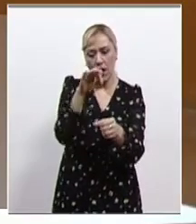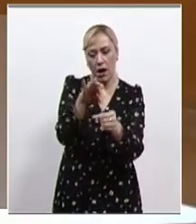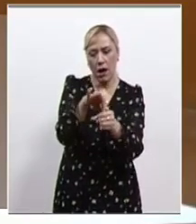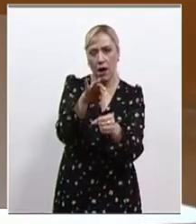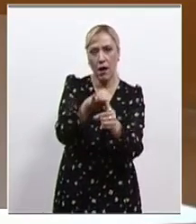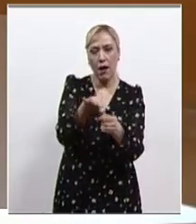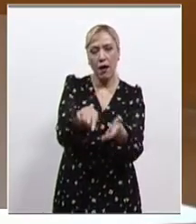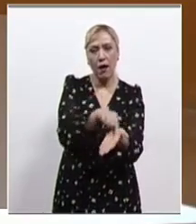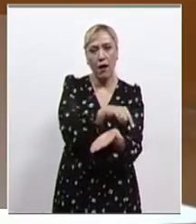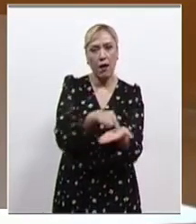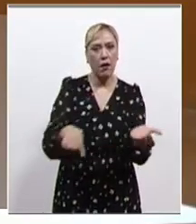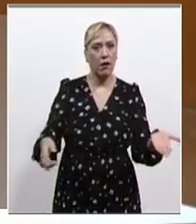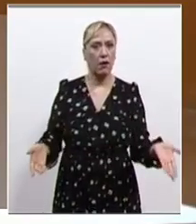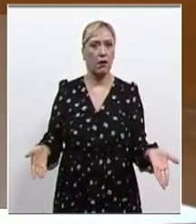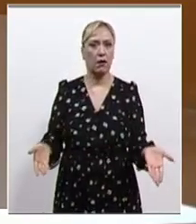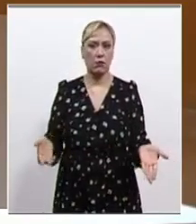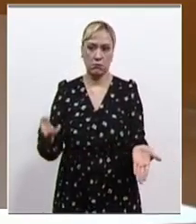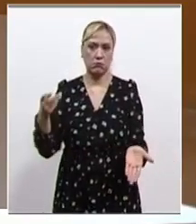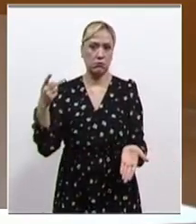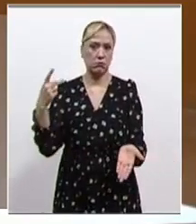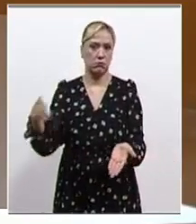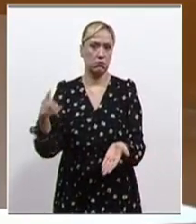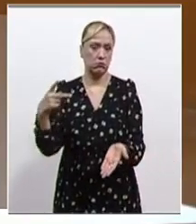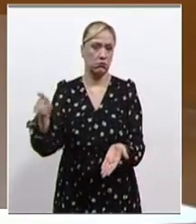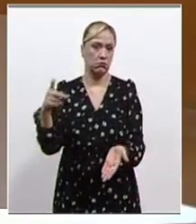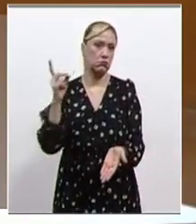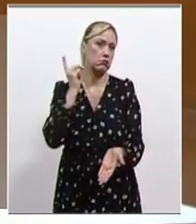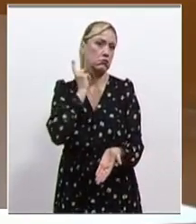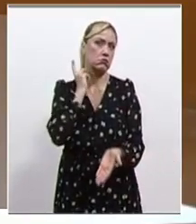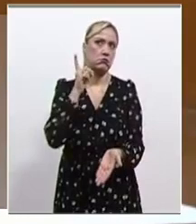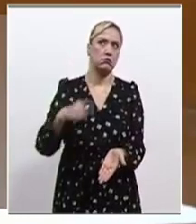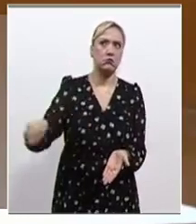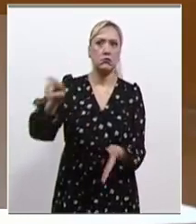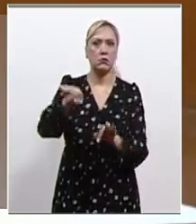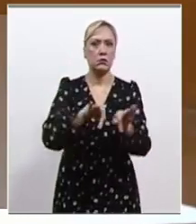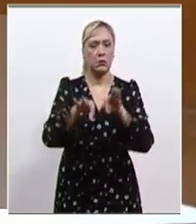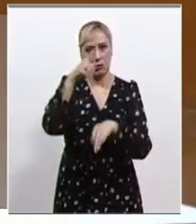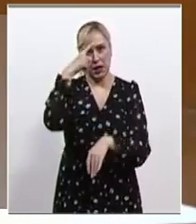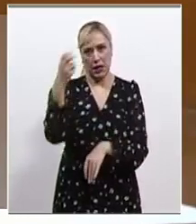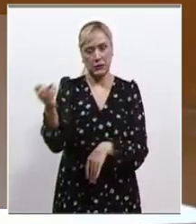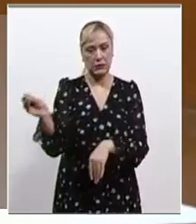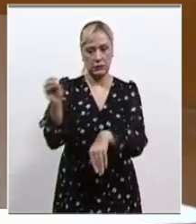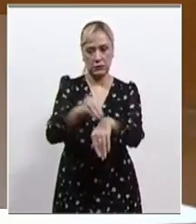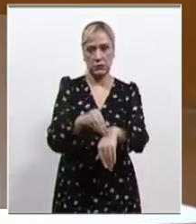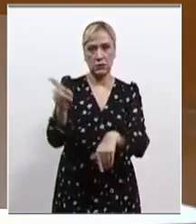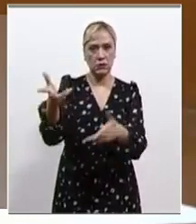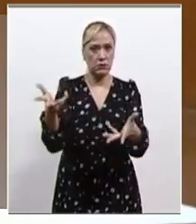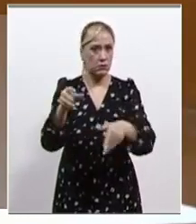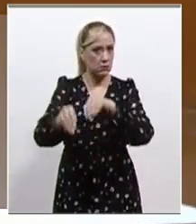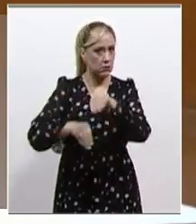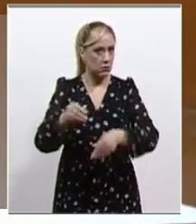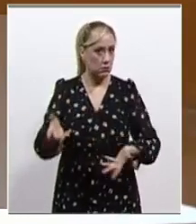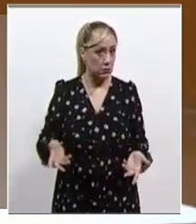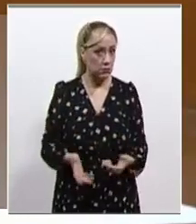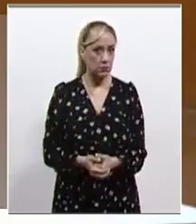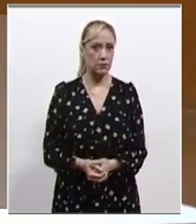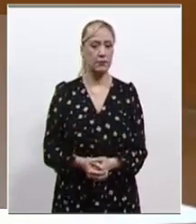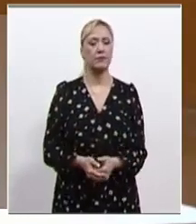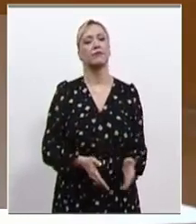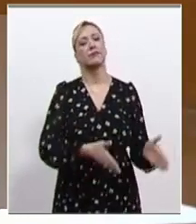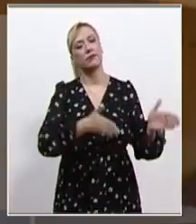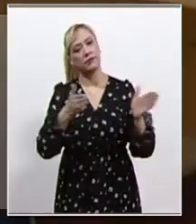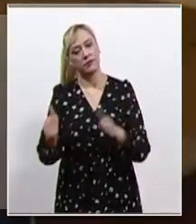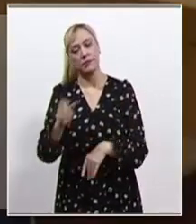forma en la que desempeñan el cargo las diputaciones locales. En otro asunto, determinó que el